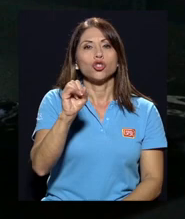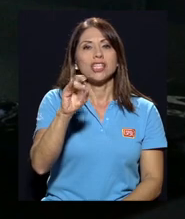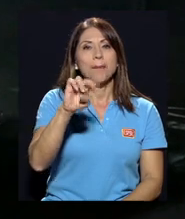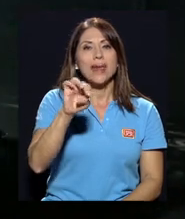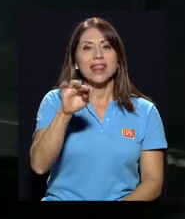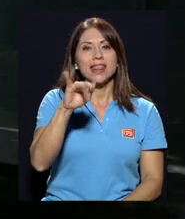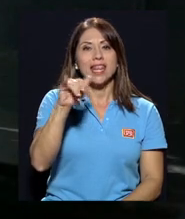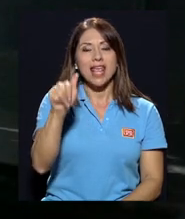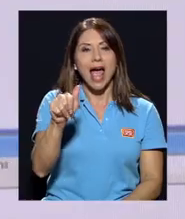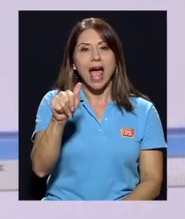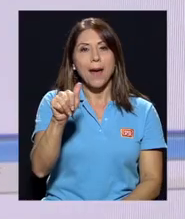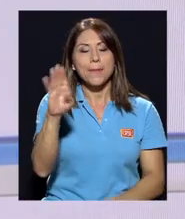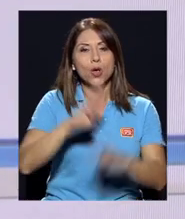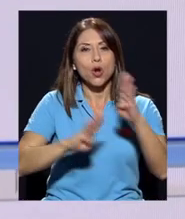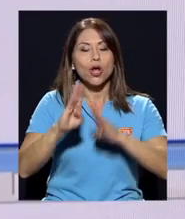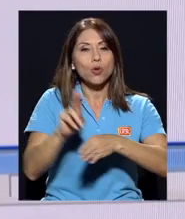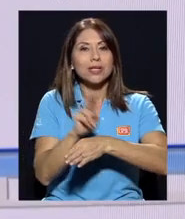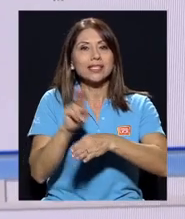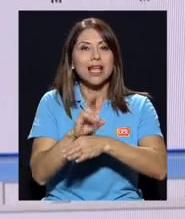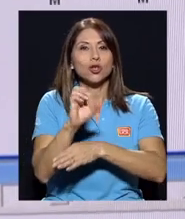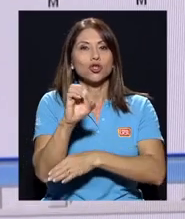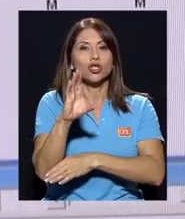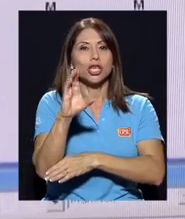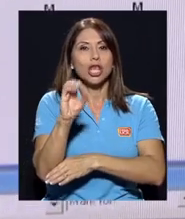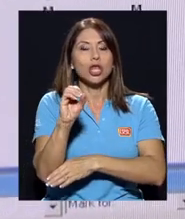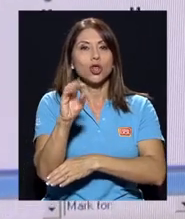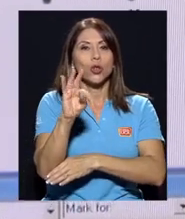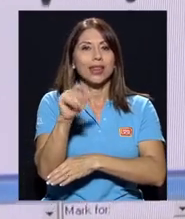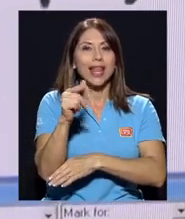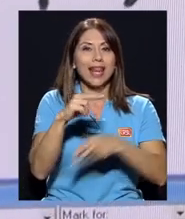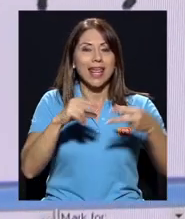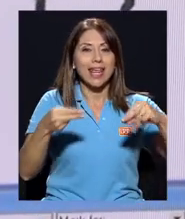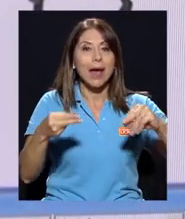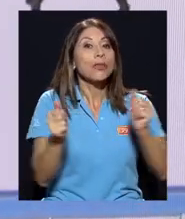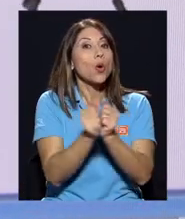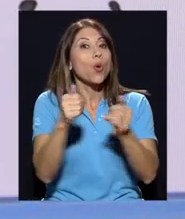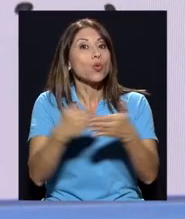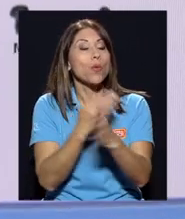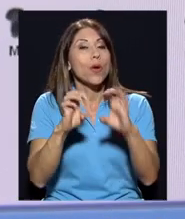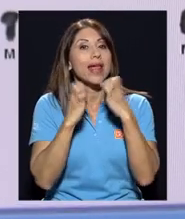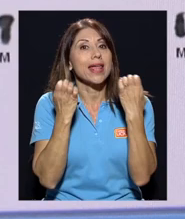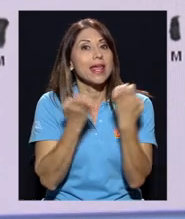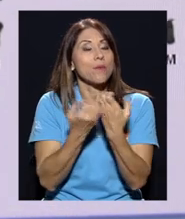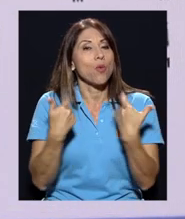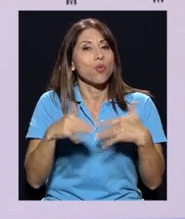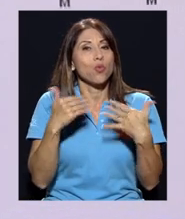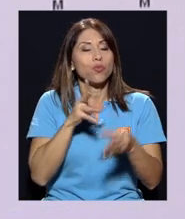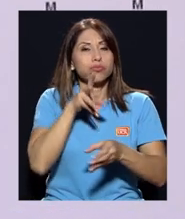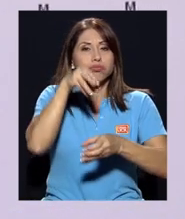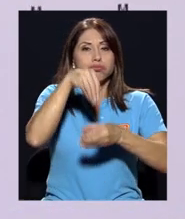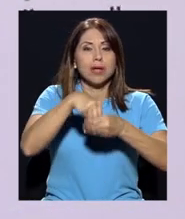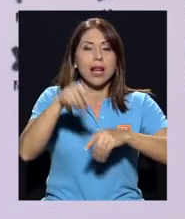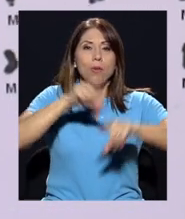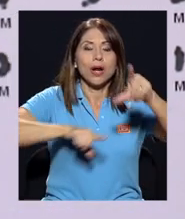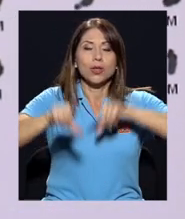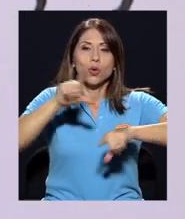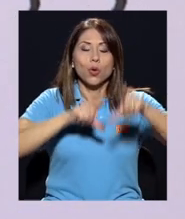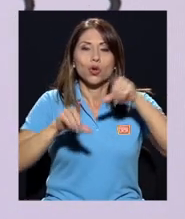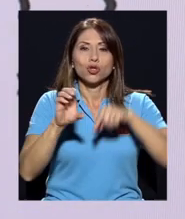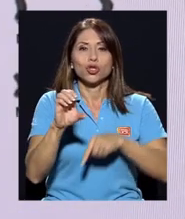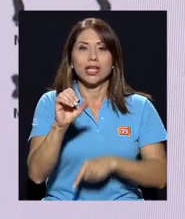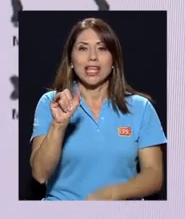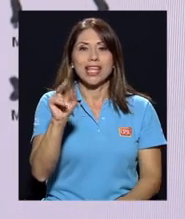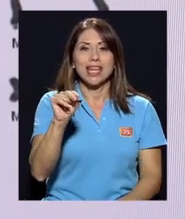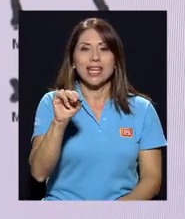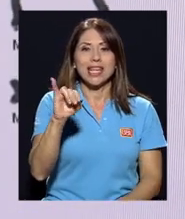la citogenética, con un moderno equipo técnico y que pertenece al Laboratorio de Citogenética del INISA. Este equipo